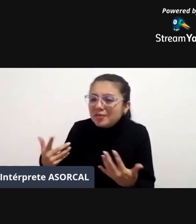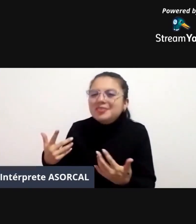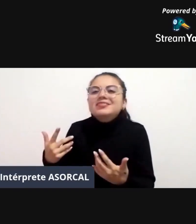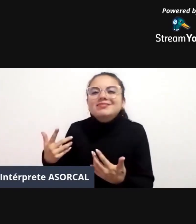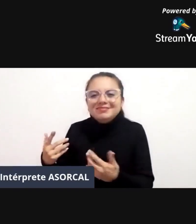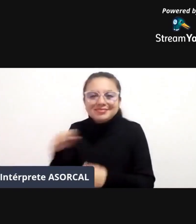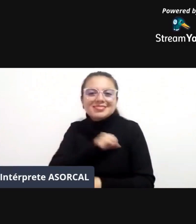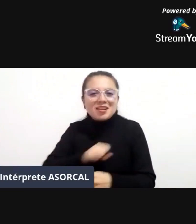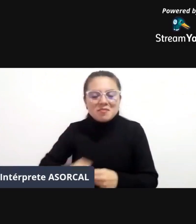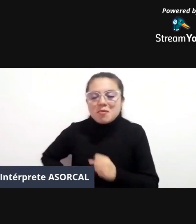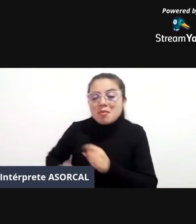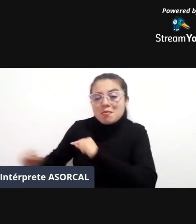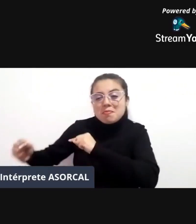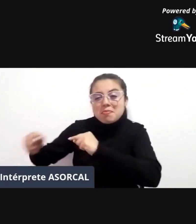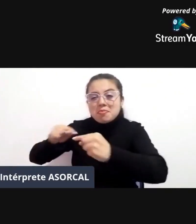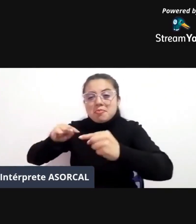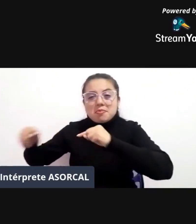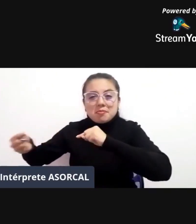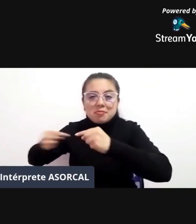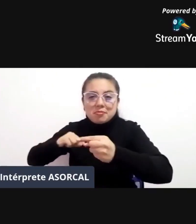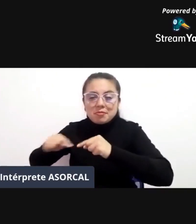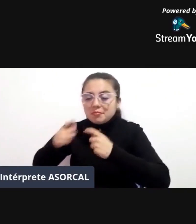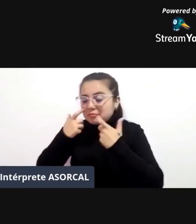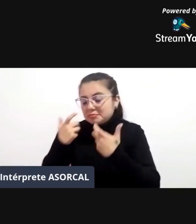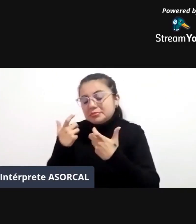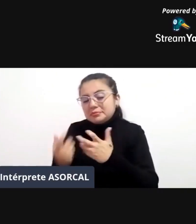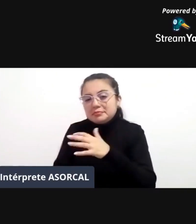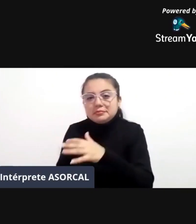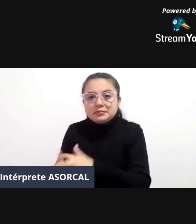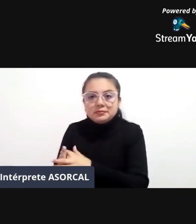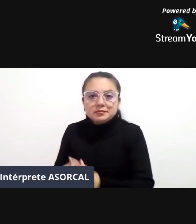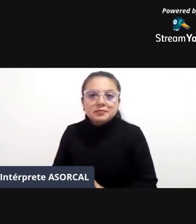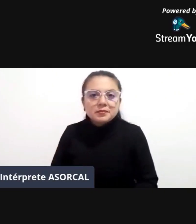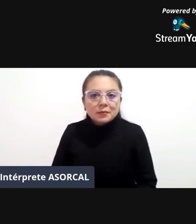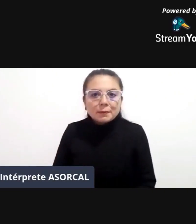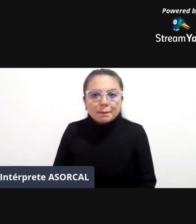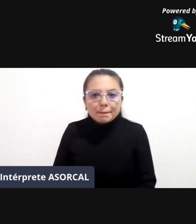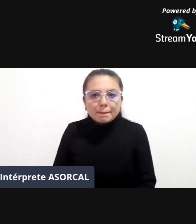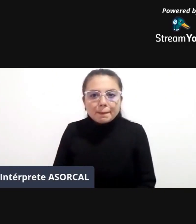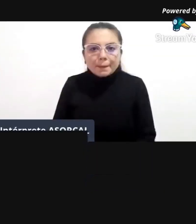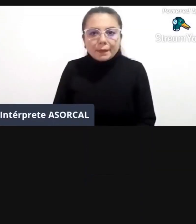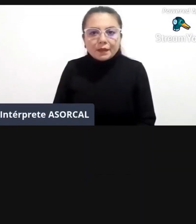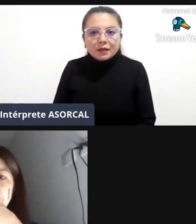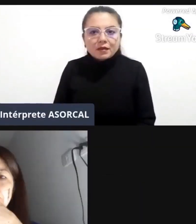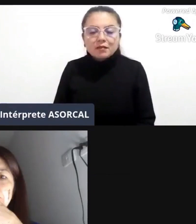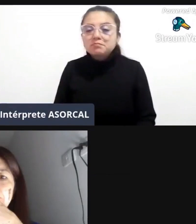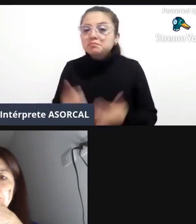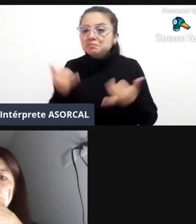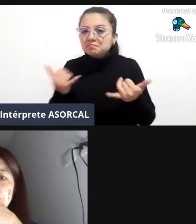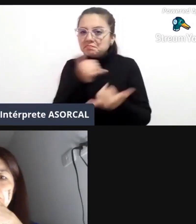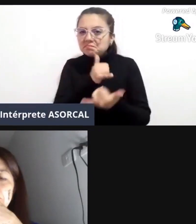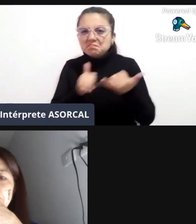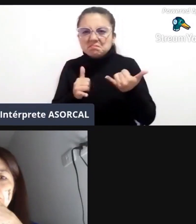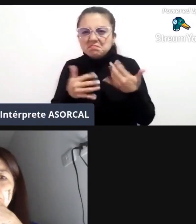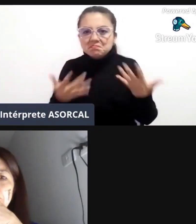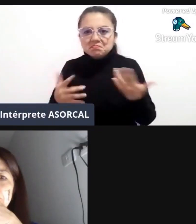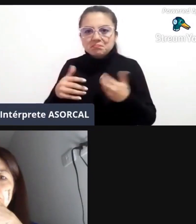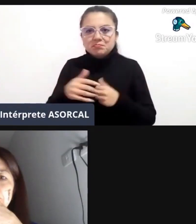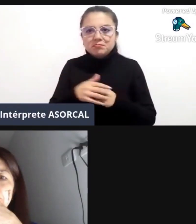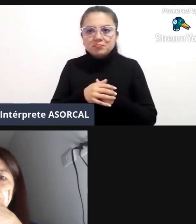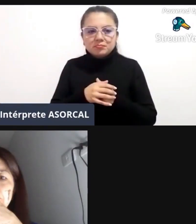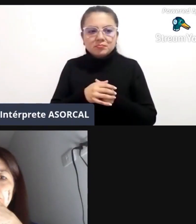saldría visiblemente erosionado. Quisiera terminar con